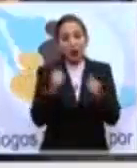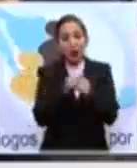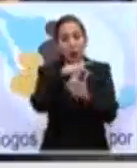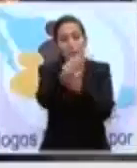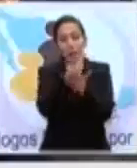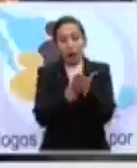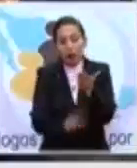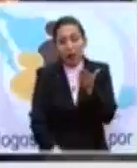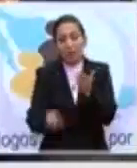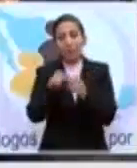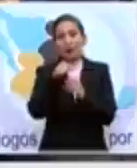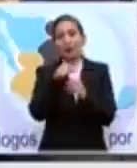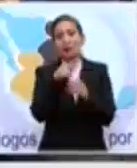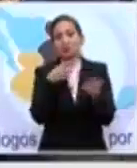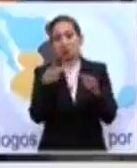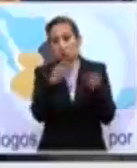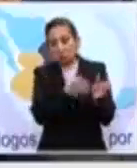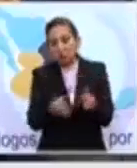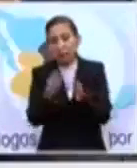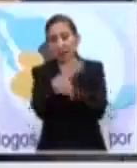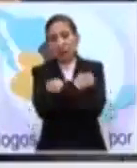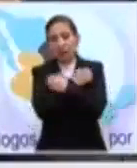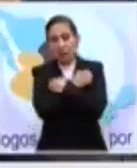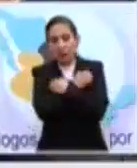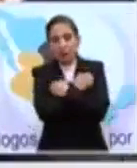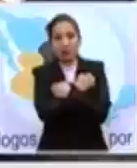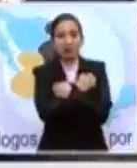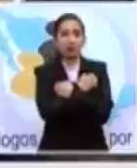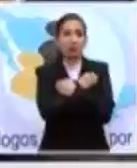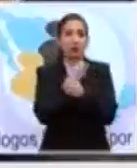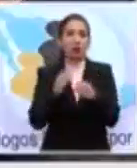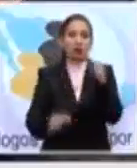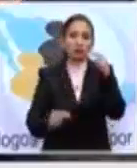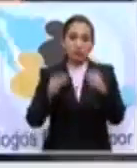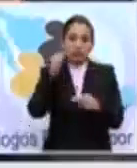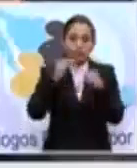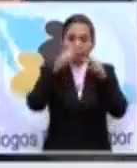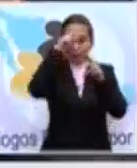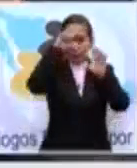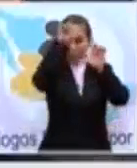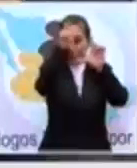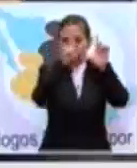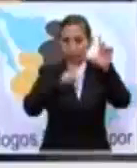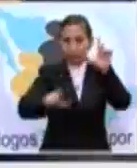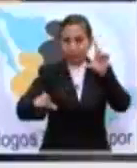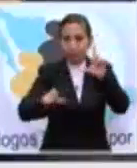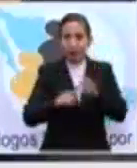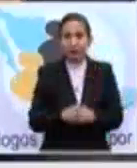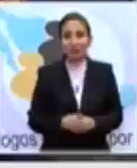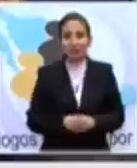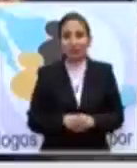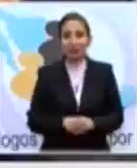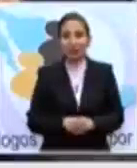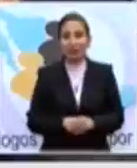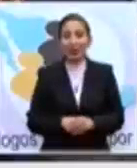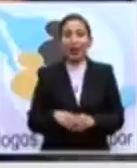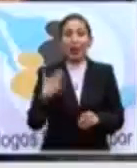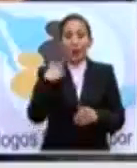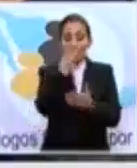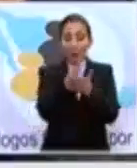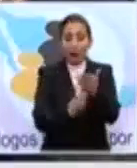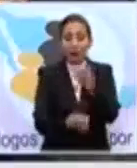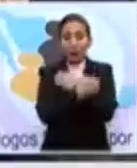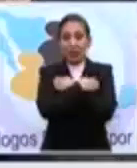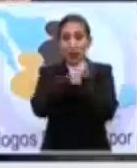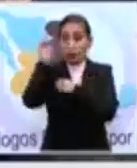los planes de educación a nivel nacional, los planes de